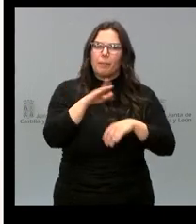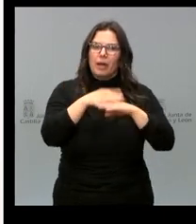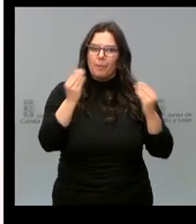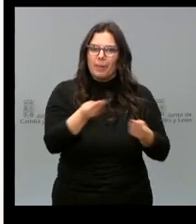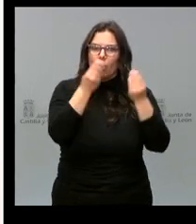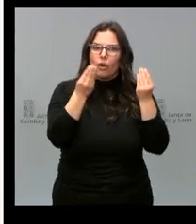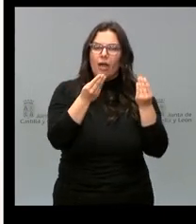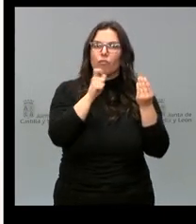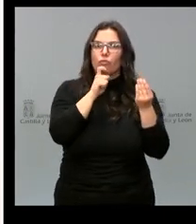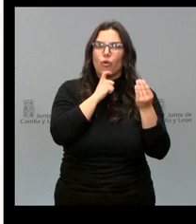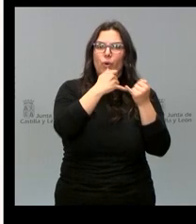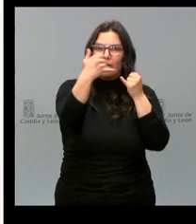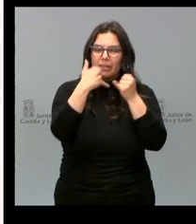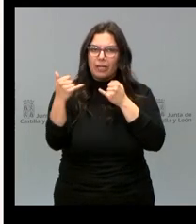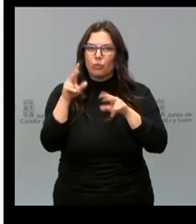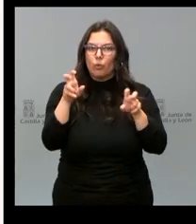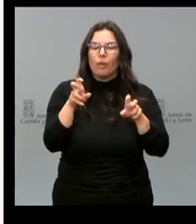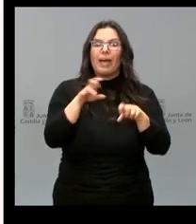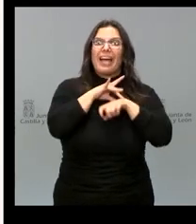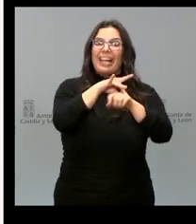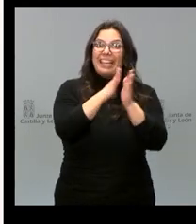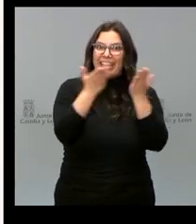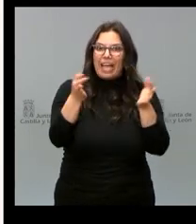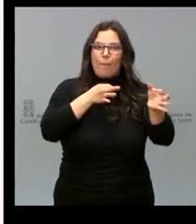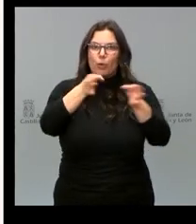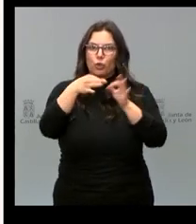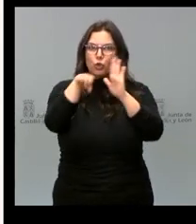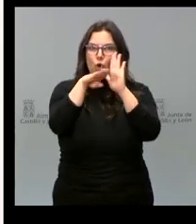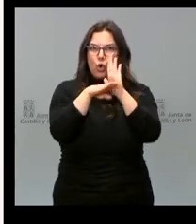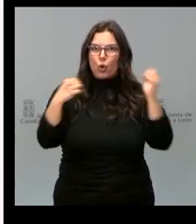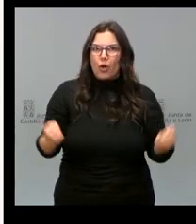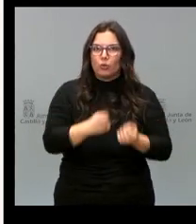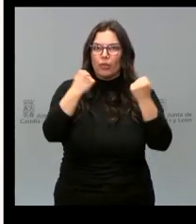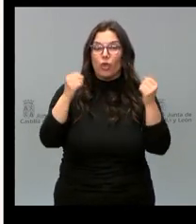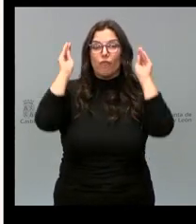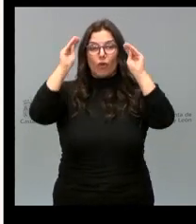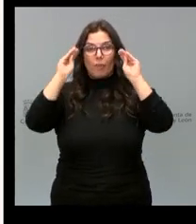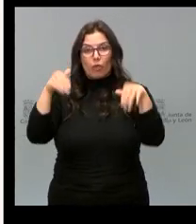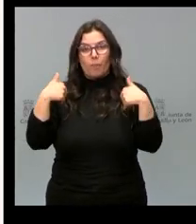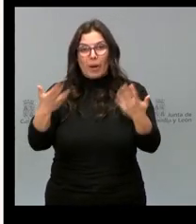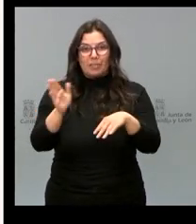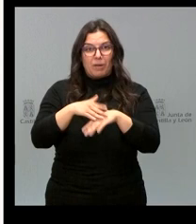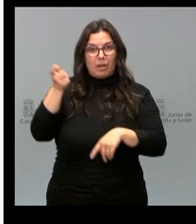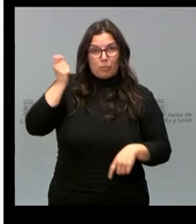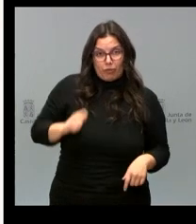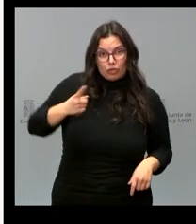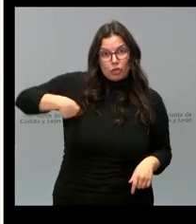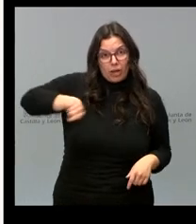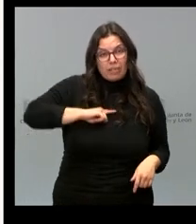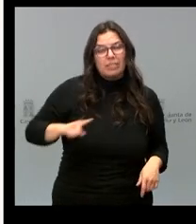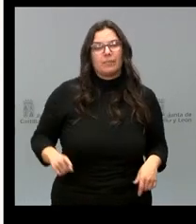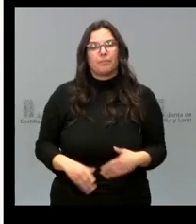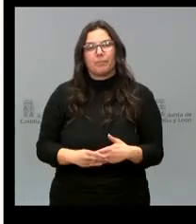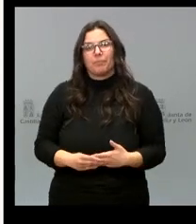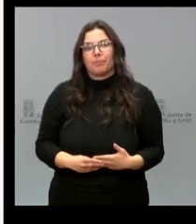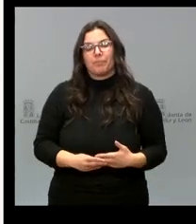con nuevas guías, con nuevos protocolos de actuación, con más formación para los profesionales.